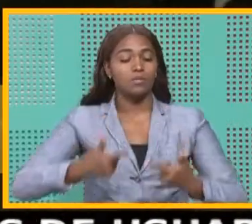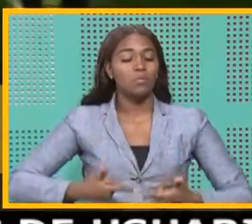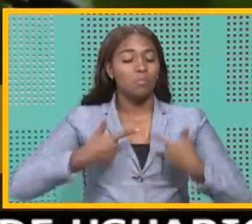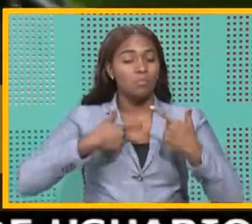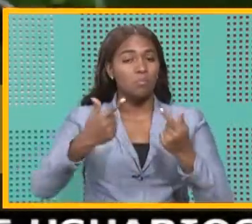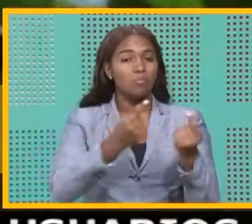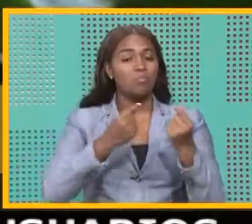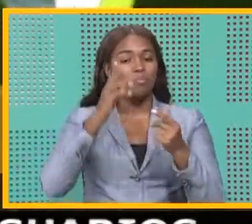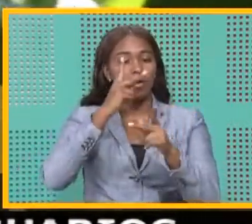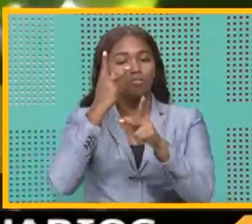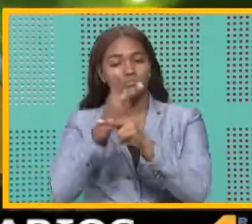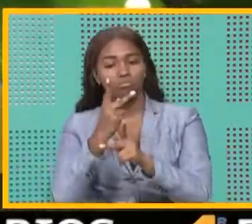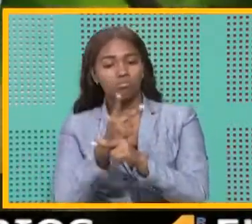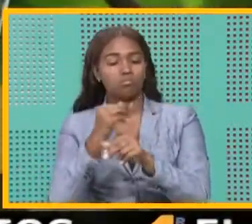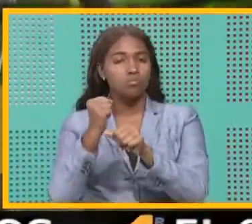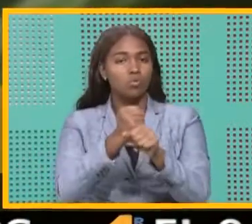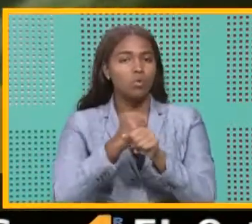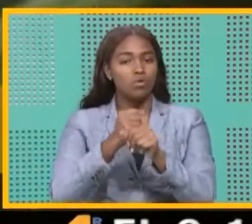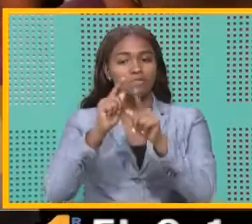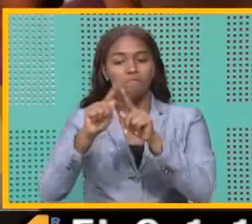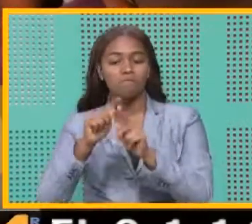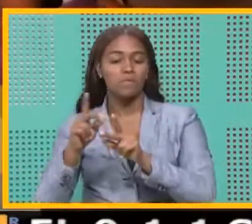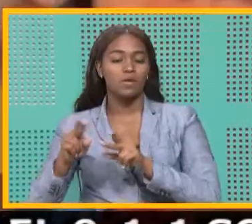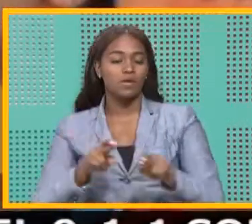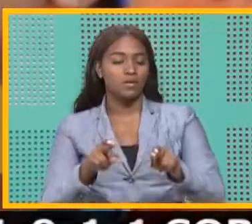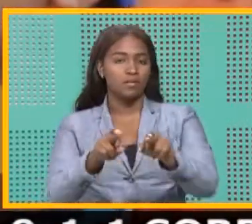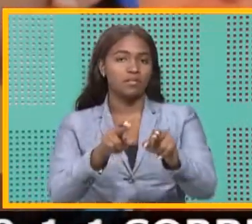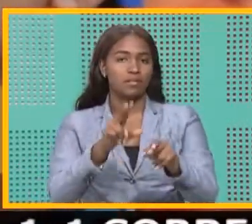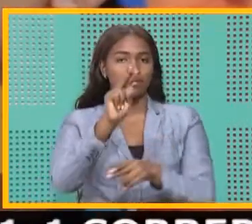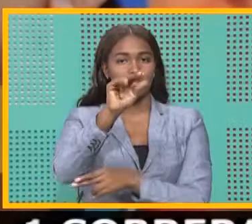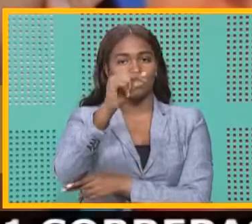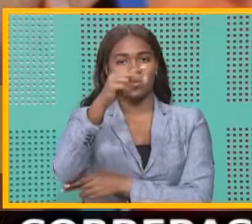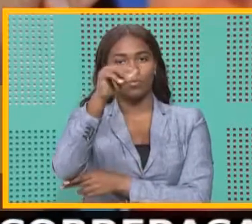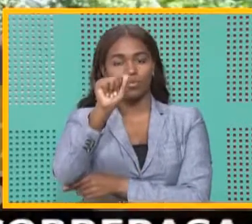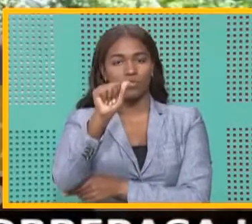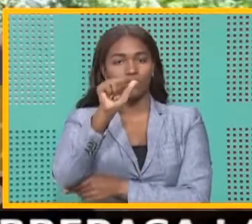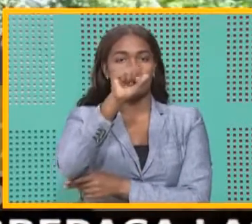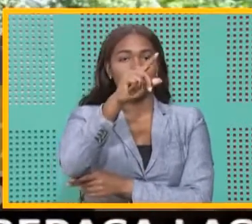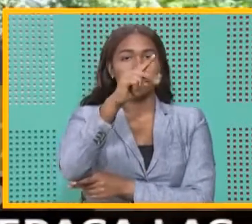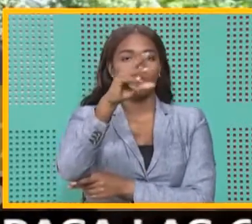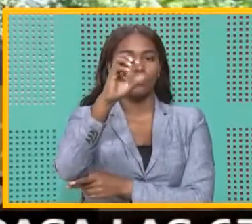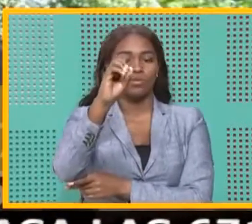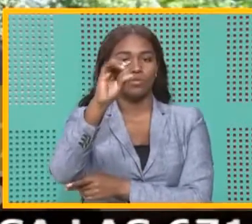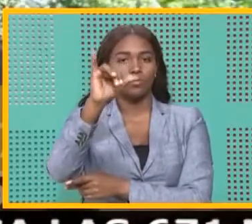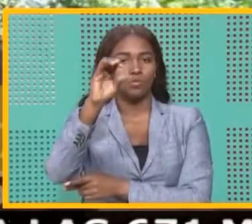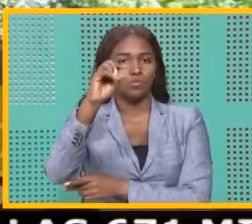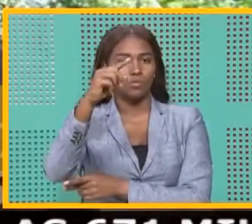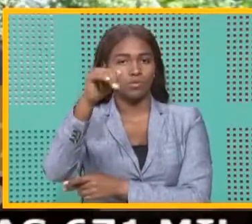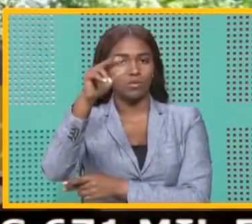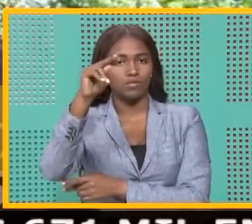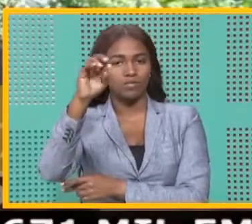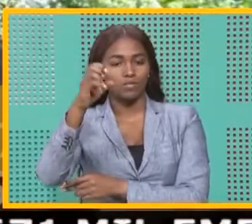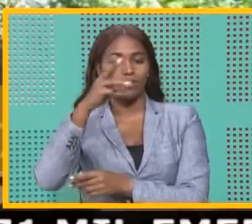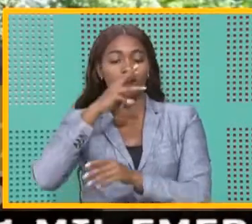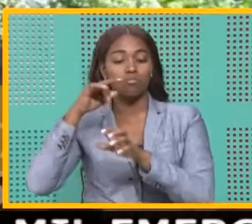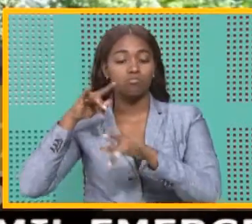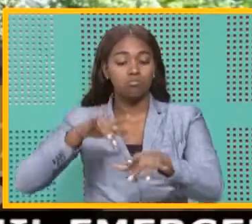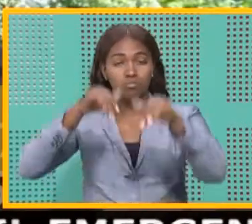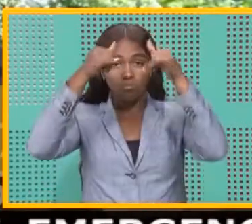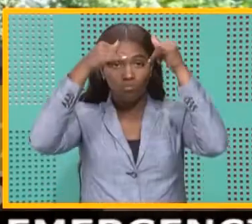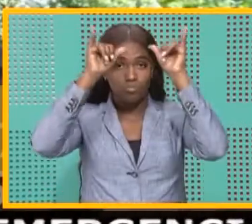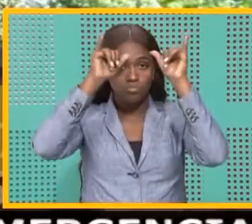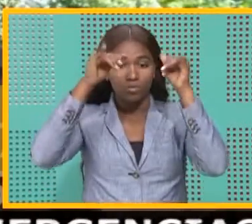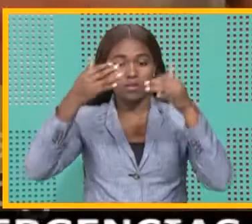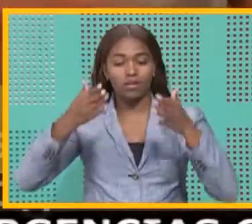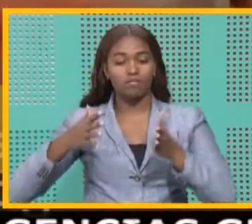a preservar y proteger los siguientes ríos: Nigua, Arroyo Suave, Cañada de la Vaca, Cañada del Abra,